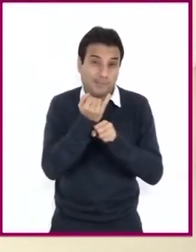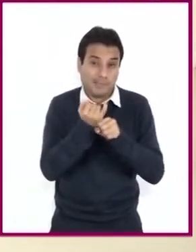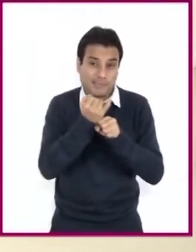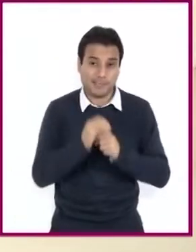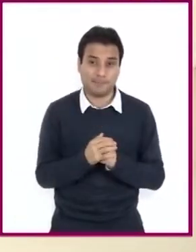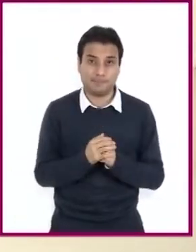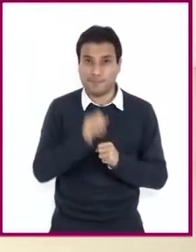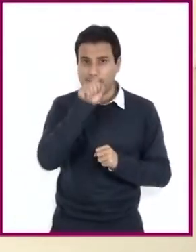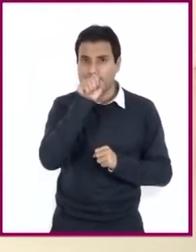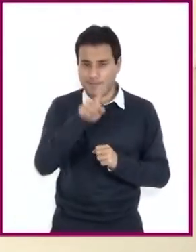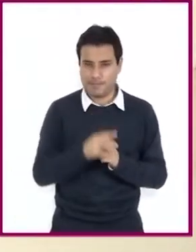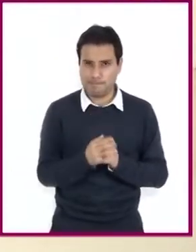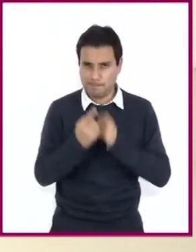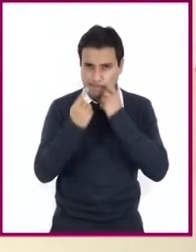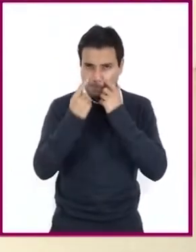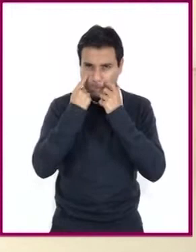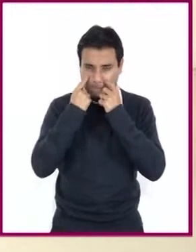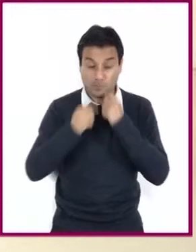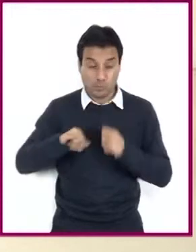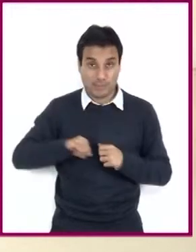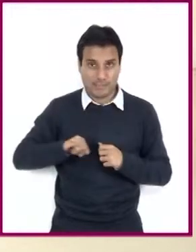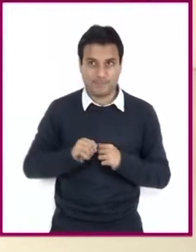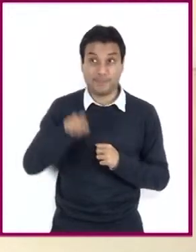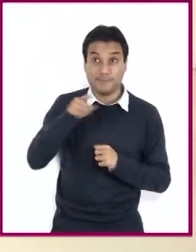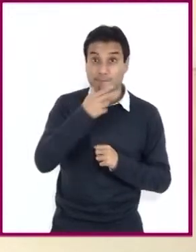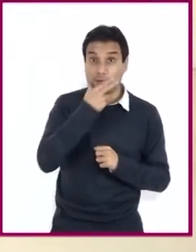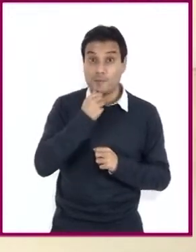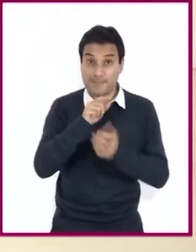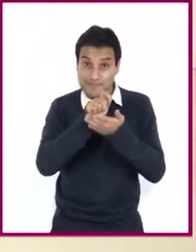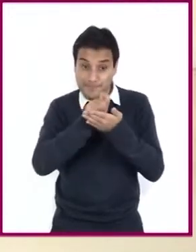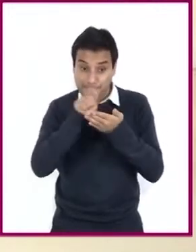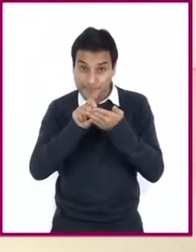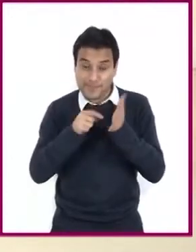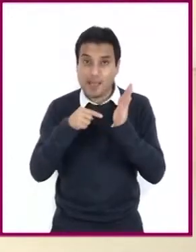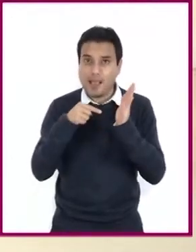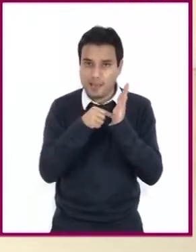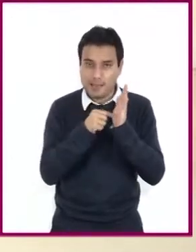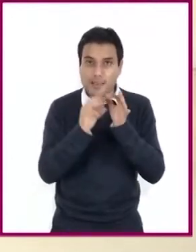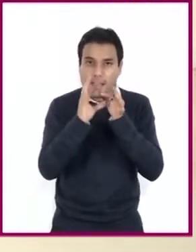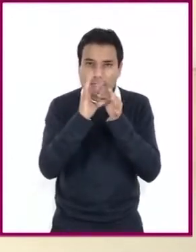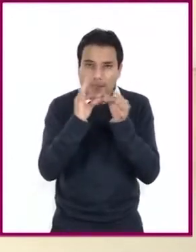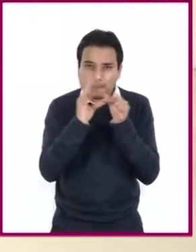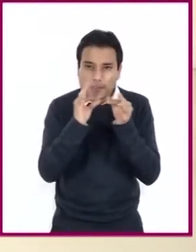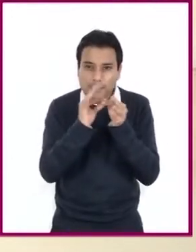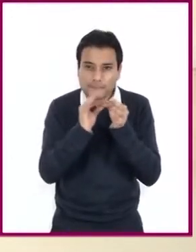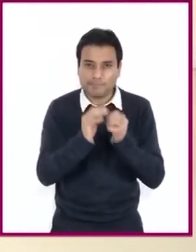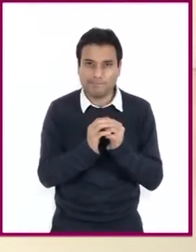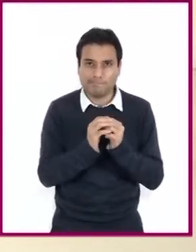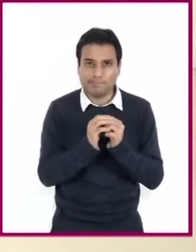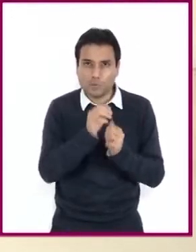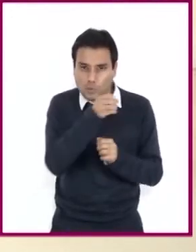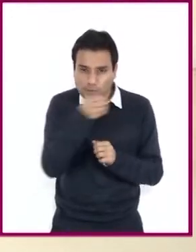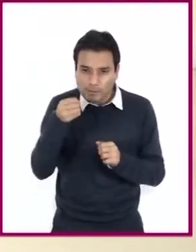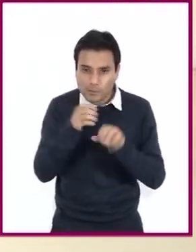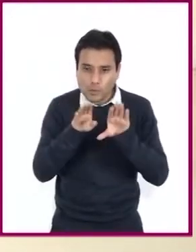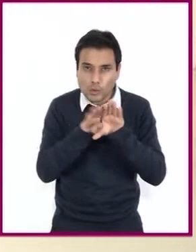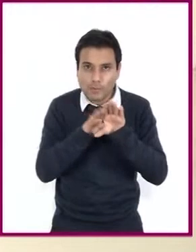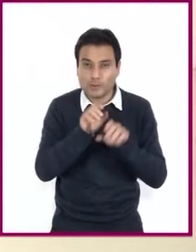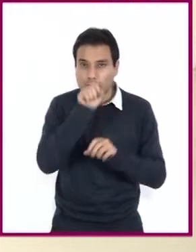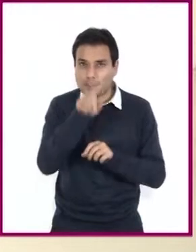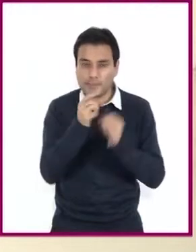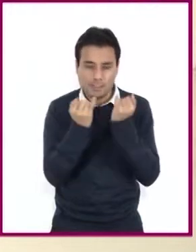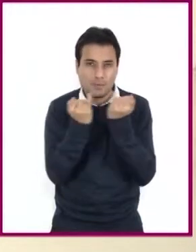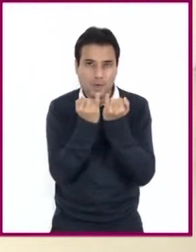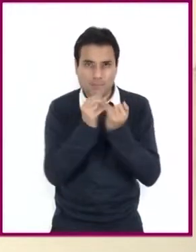También podemos darnos cuenta de que en las notas de observación hay una descripción del experimento, además del